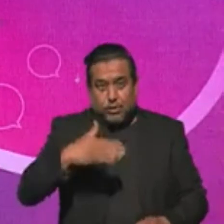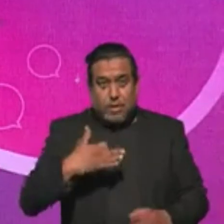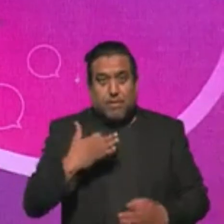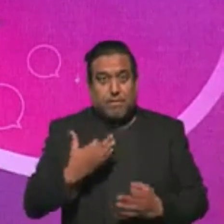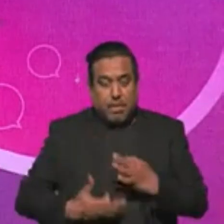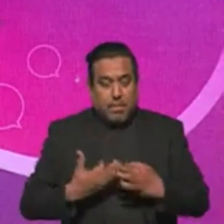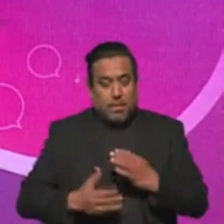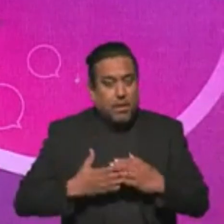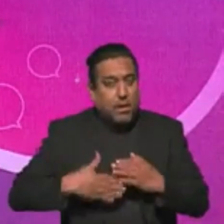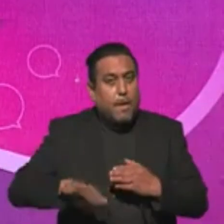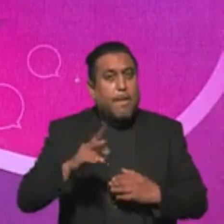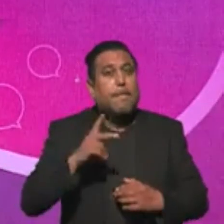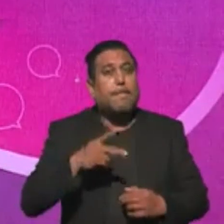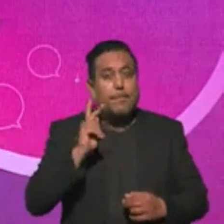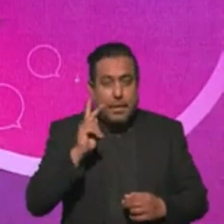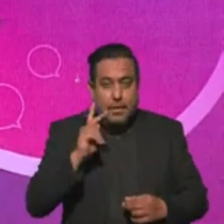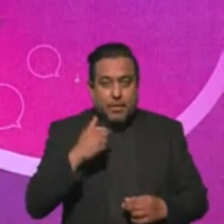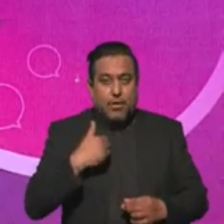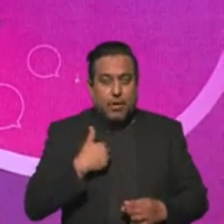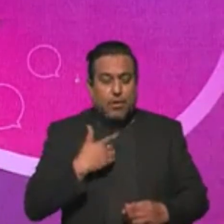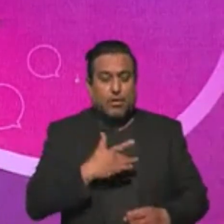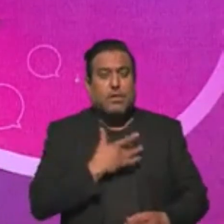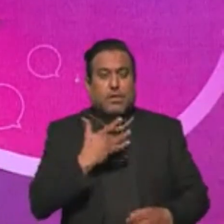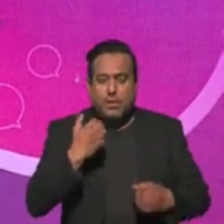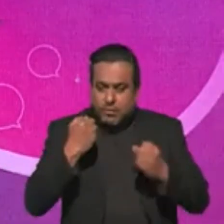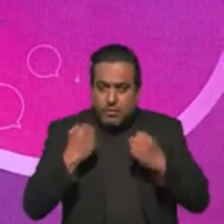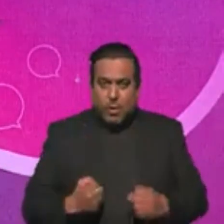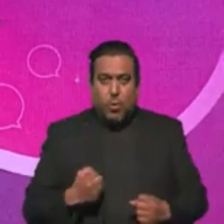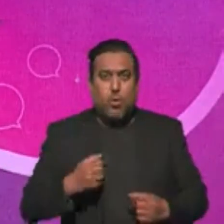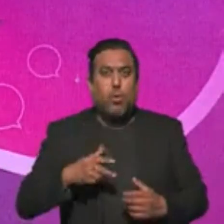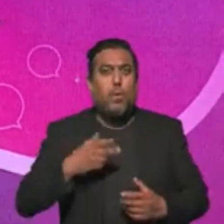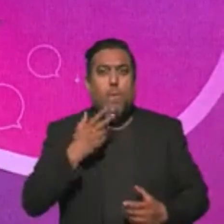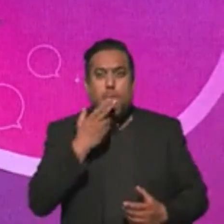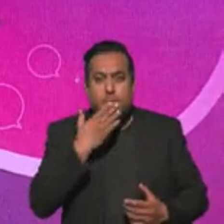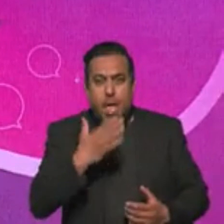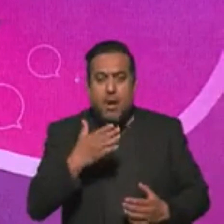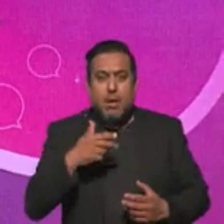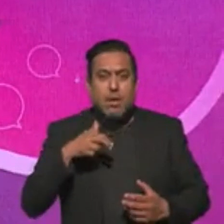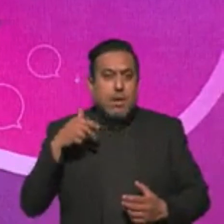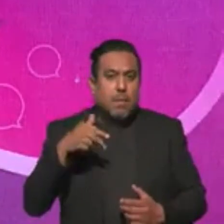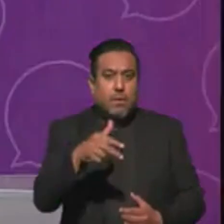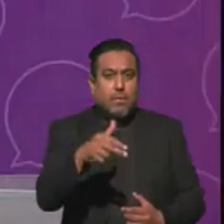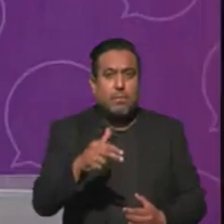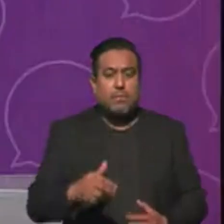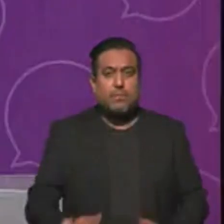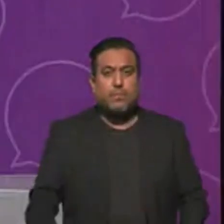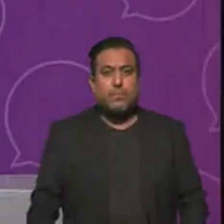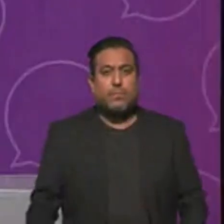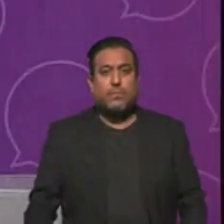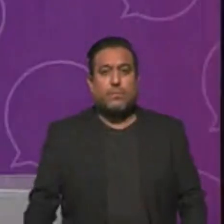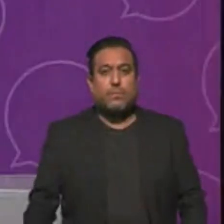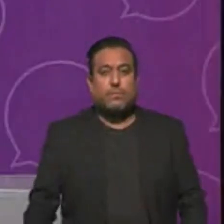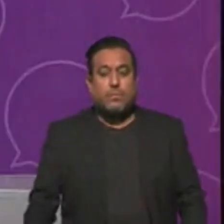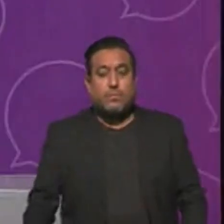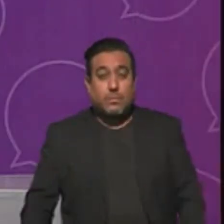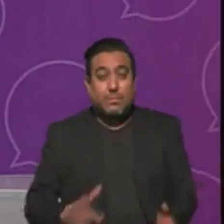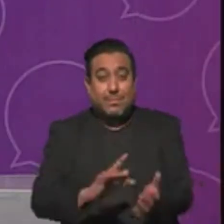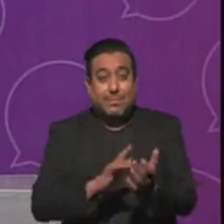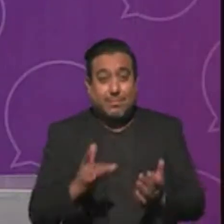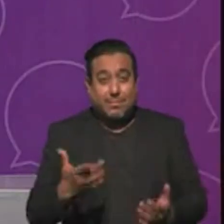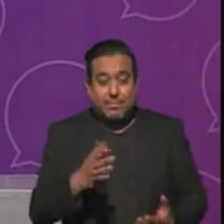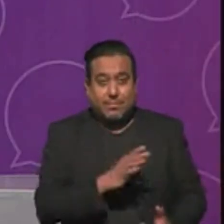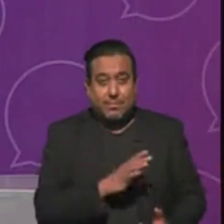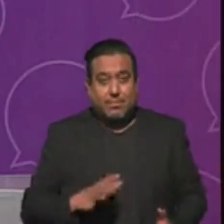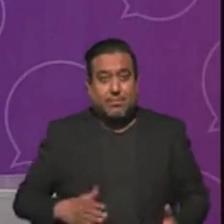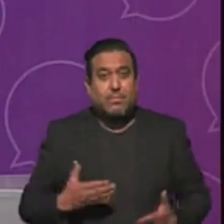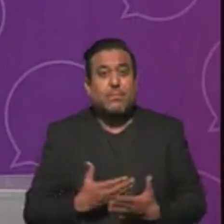hacer pero siento y estoy seguro que vamos por buen camino Muchas gracias candidato vamos ahora con la